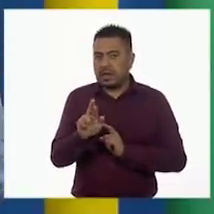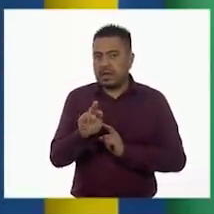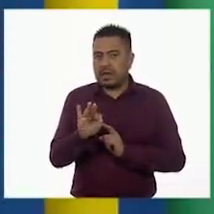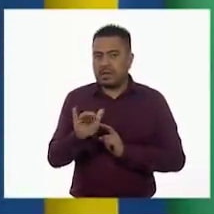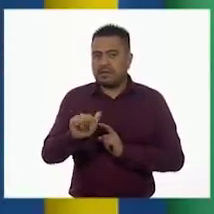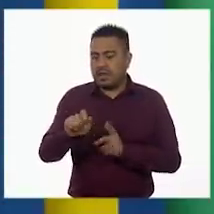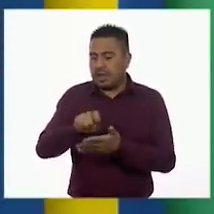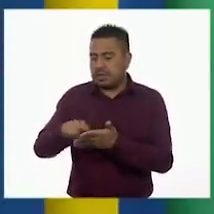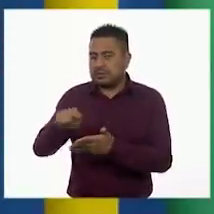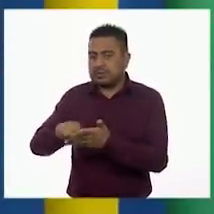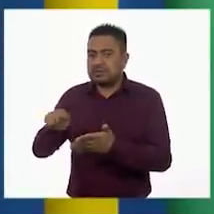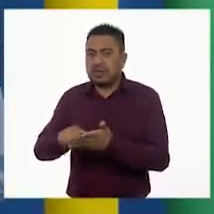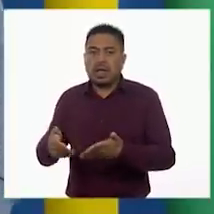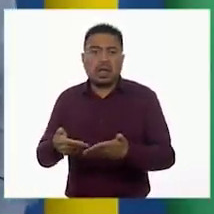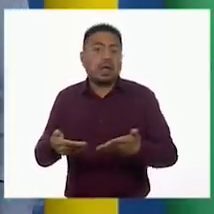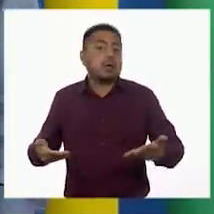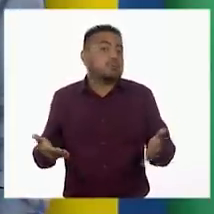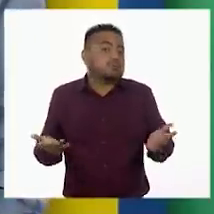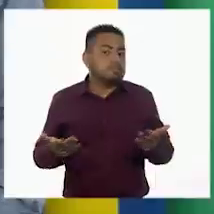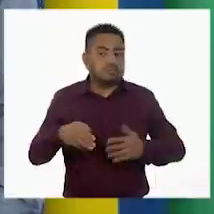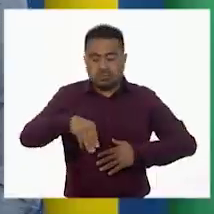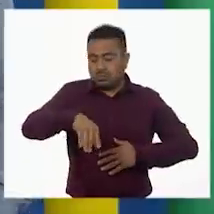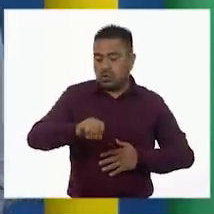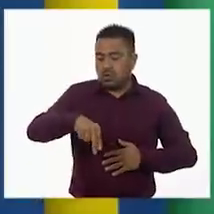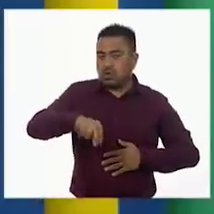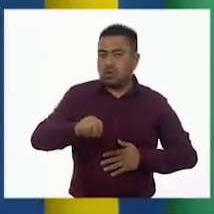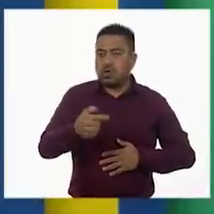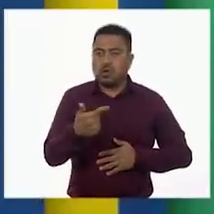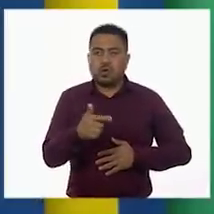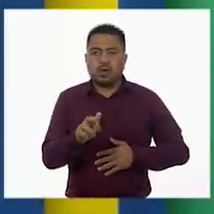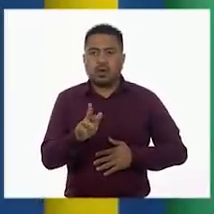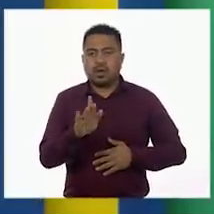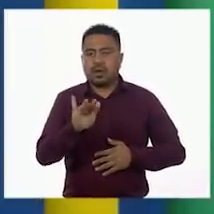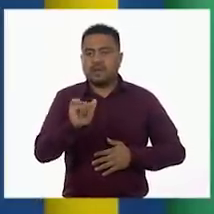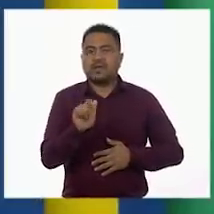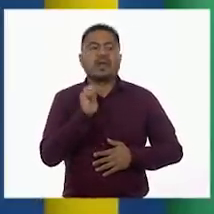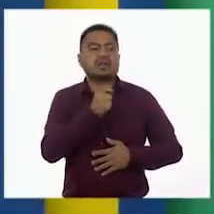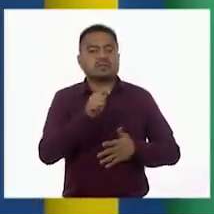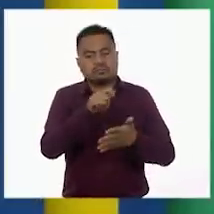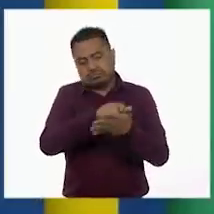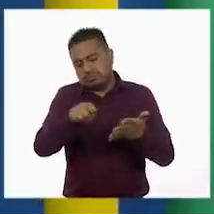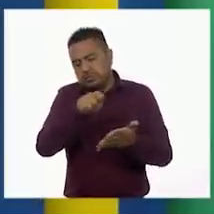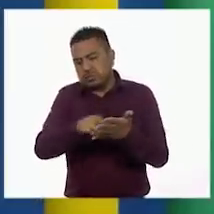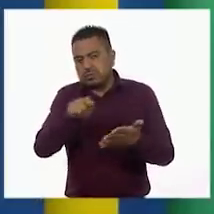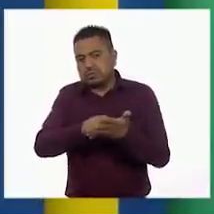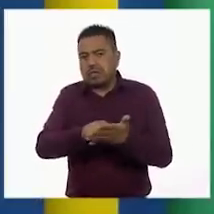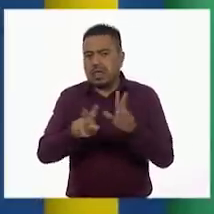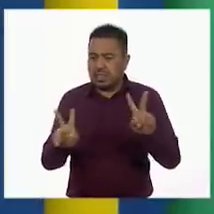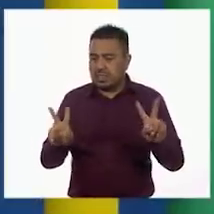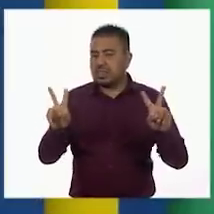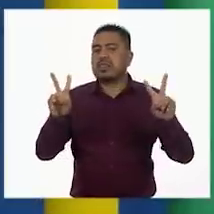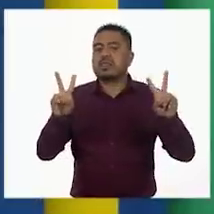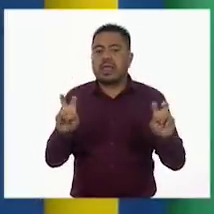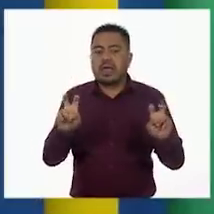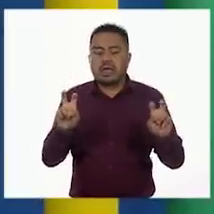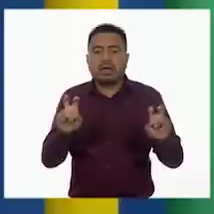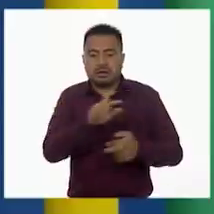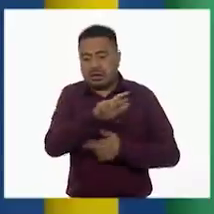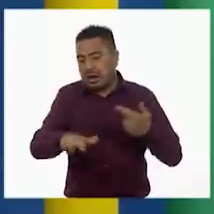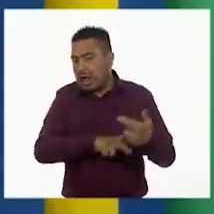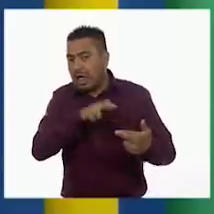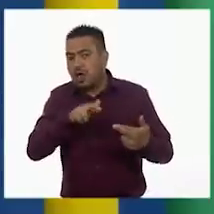escrito. Entonces, monografía quiere decir que es un escrito sobre un tema, una